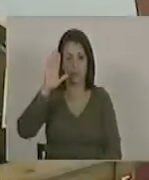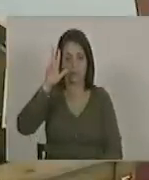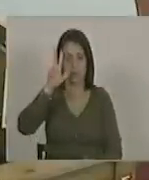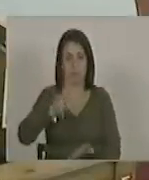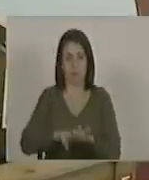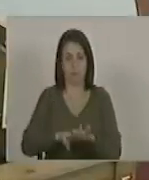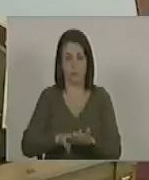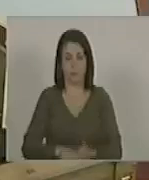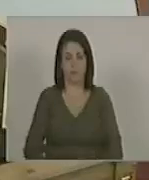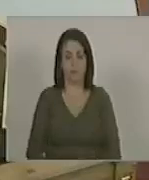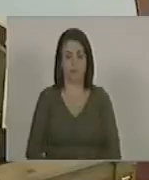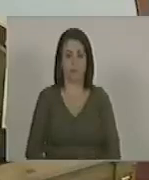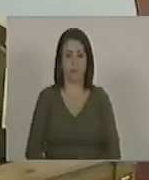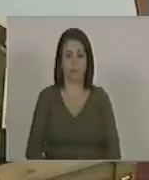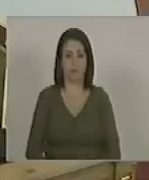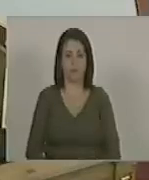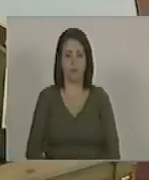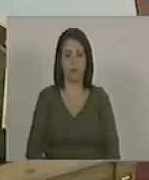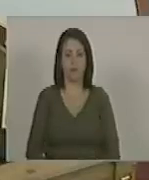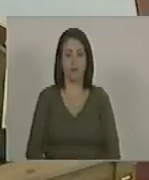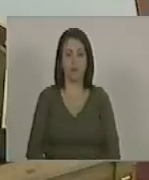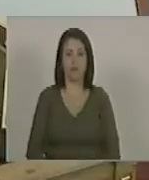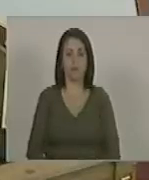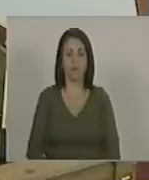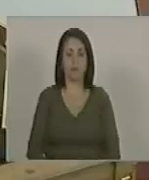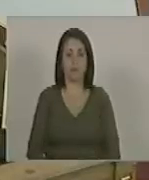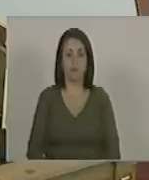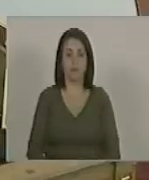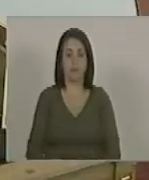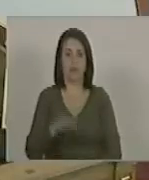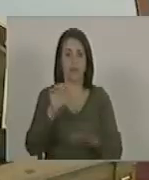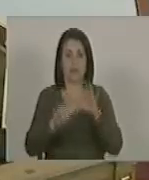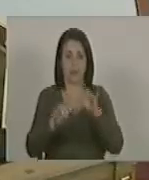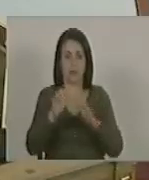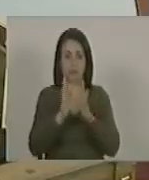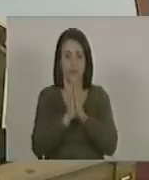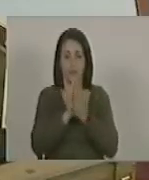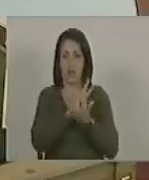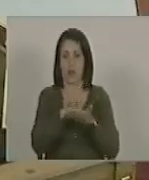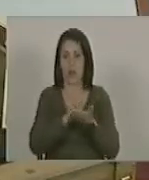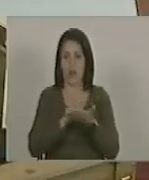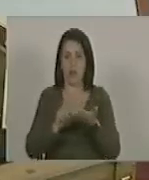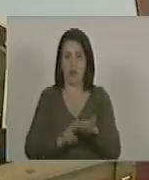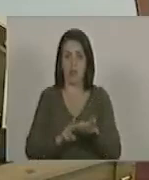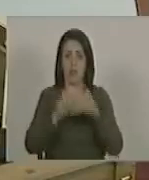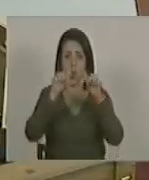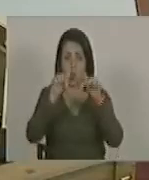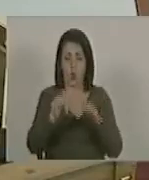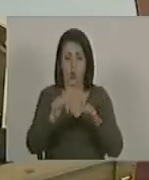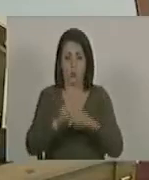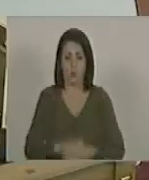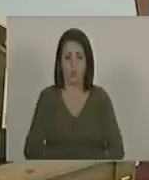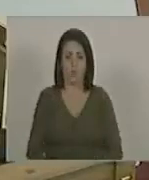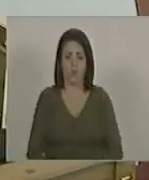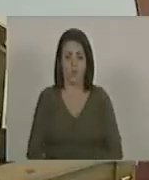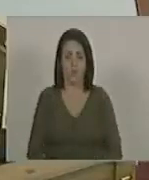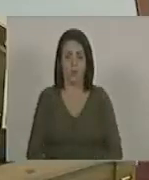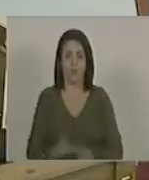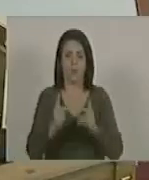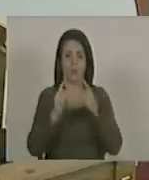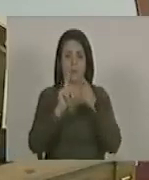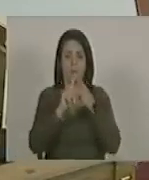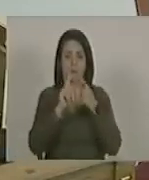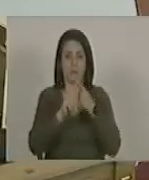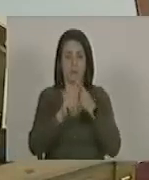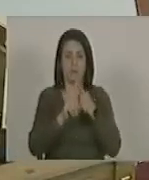Queda aprobada el acta. Ciudadana secretaria, sírvase dar lectura a la cuenta. Punto número